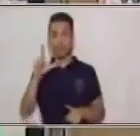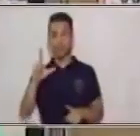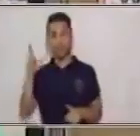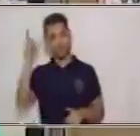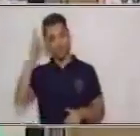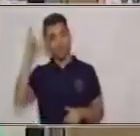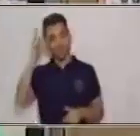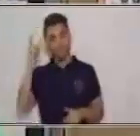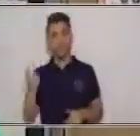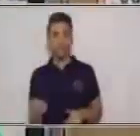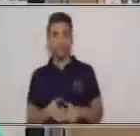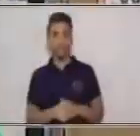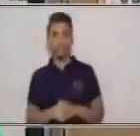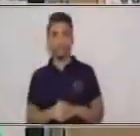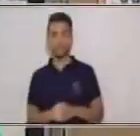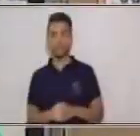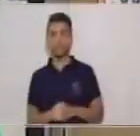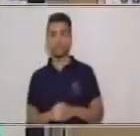Litros de leche.